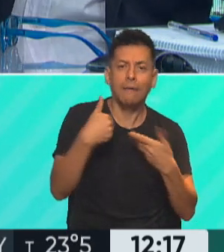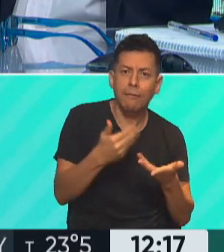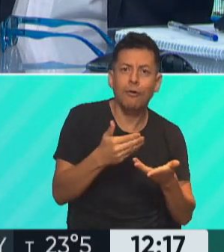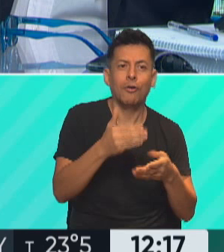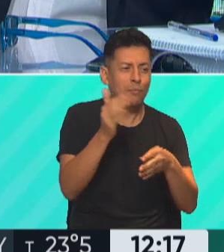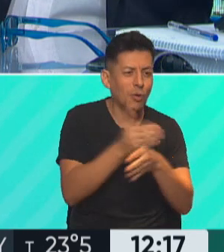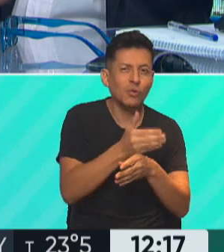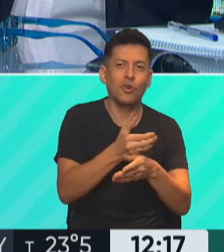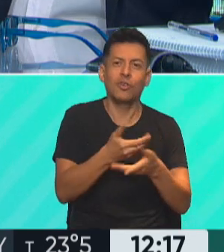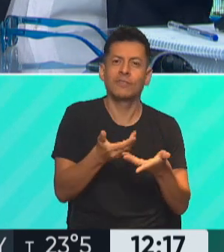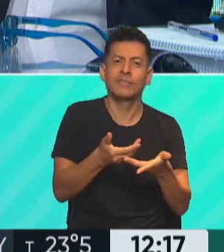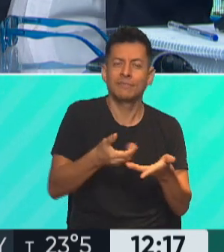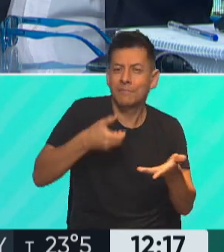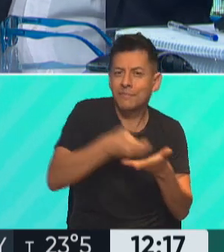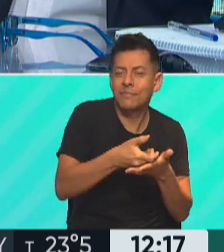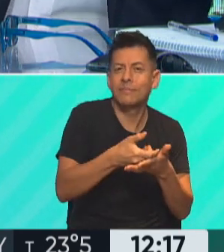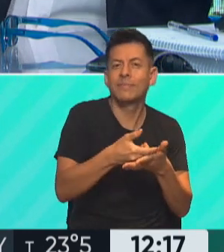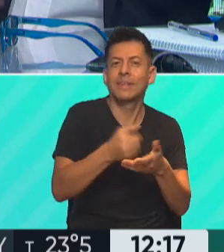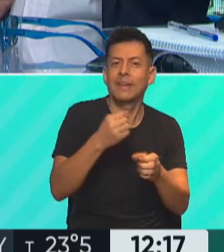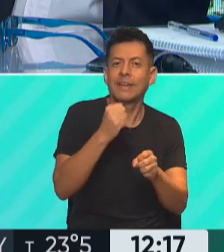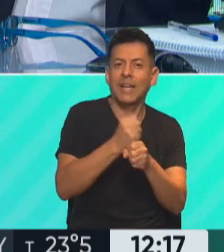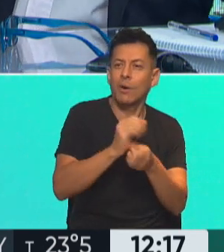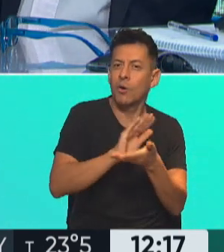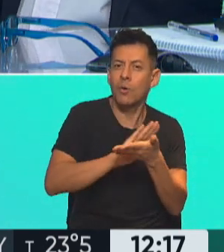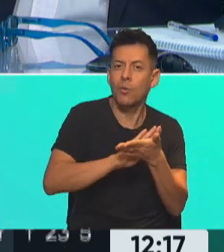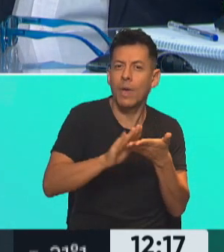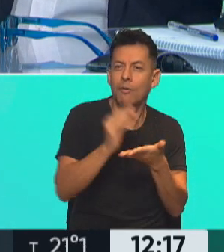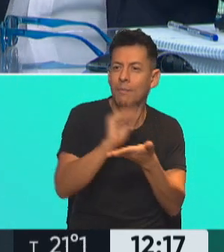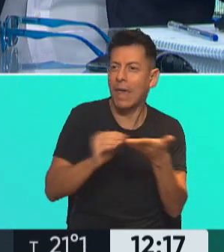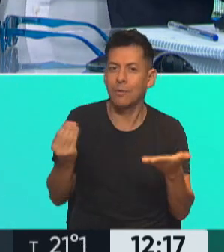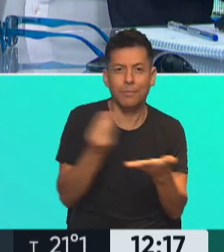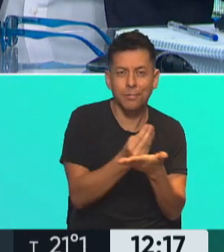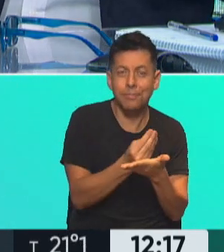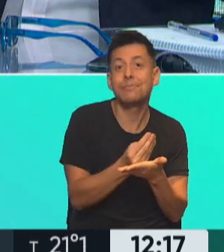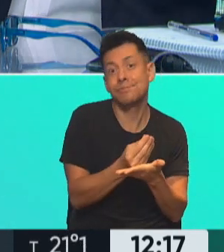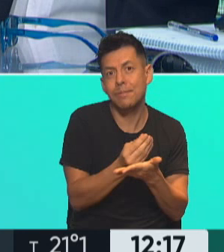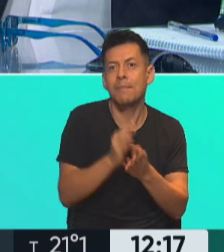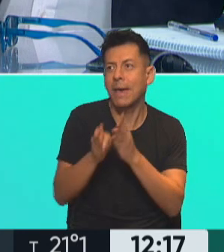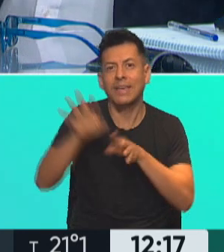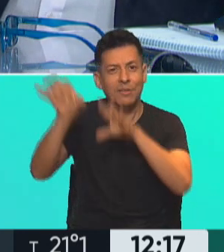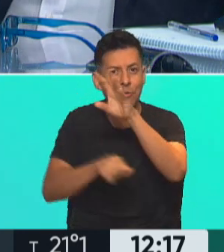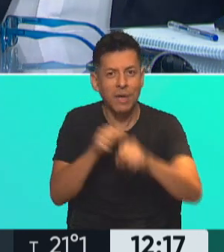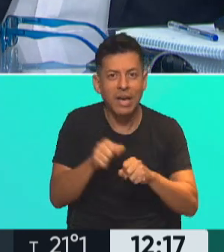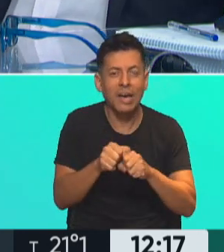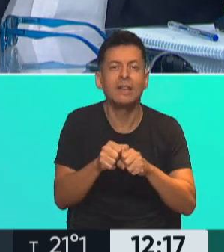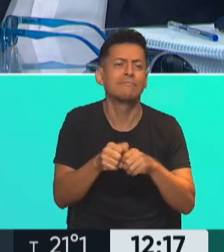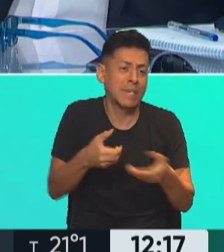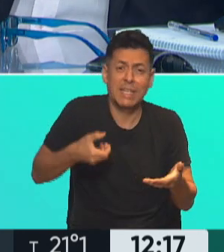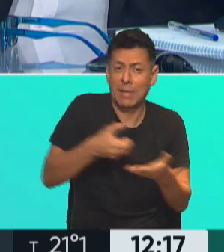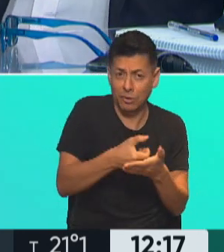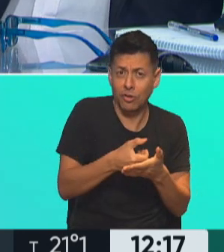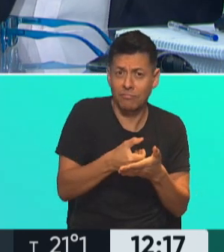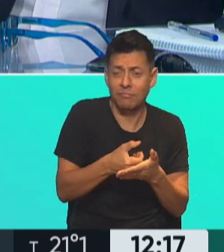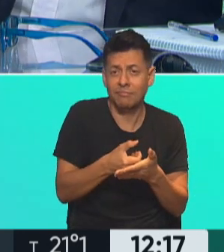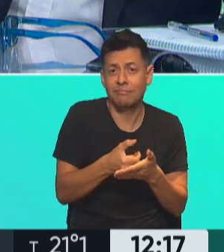decías vos ayer. Por ejemplo, la llegada de más trabajadores en la empresa. Aumentar dotación de personal, lógico. Aumentar maquinarias o cualquier otra inversión que